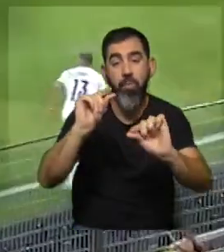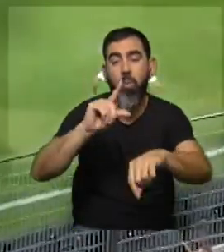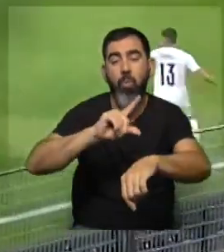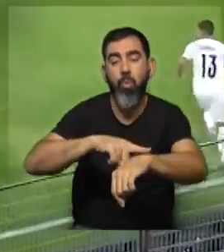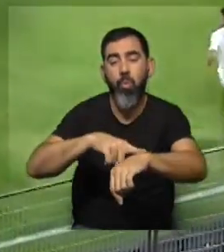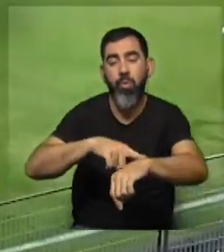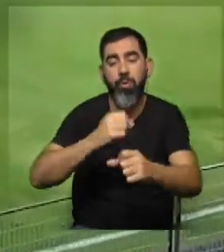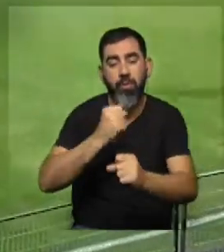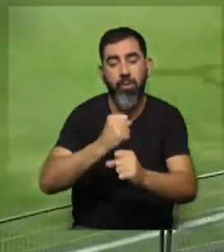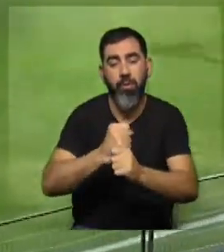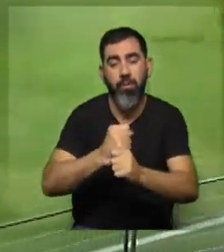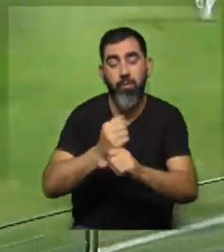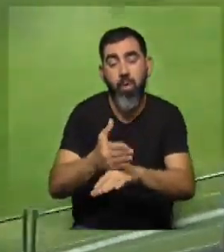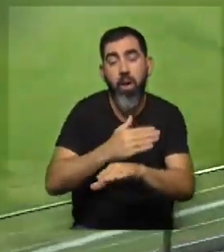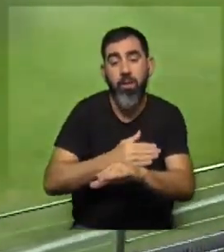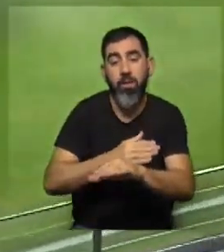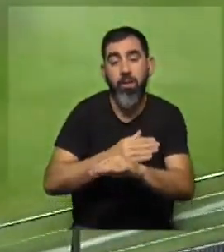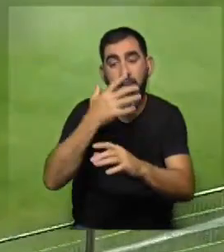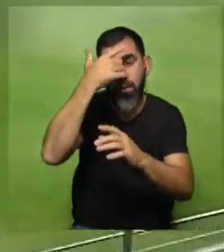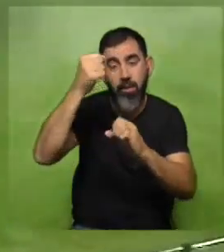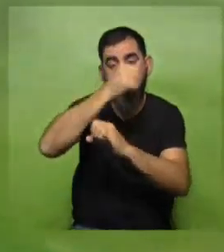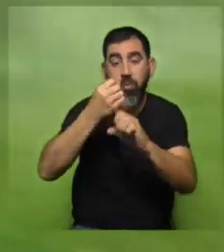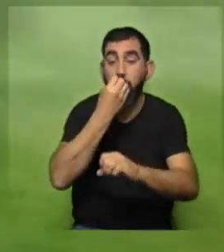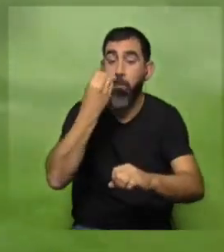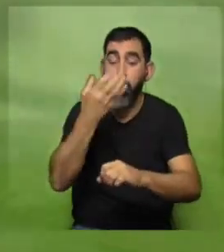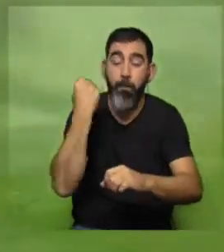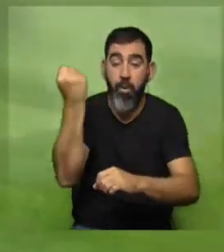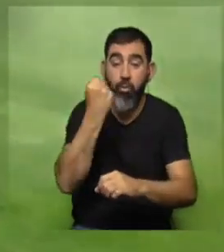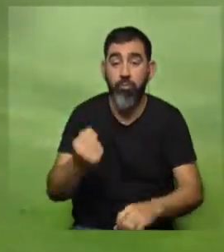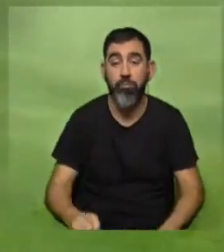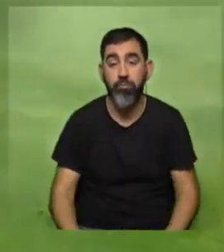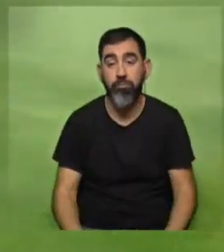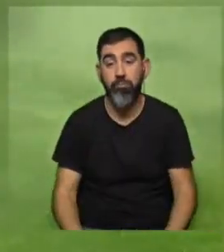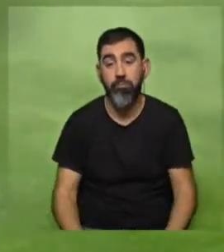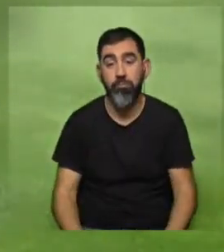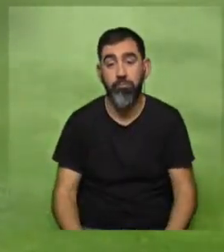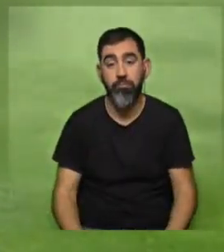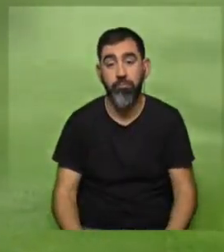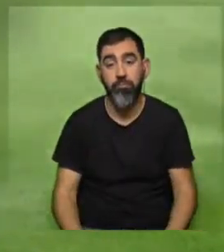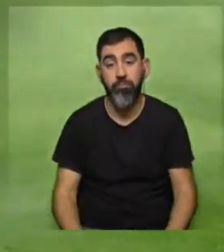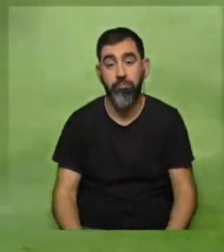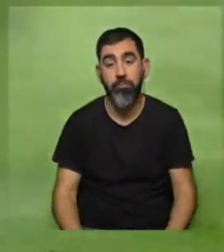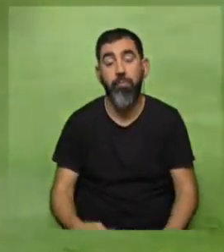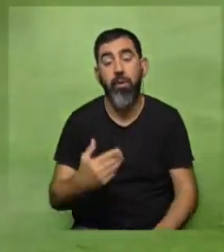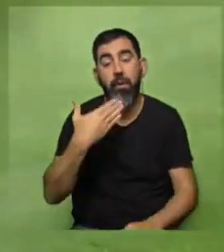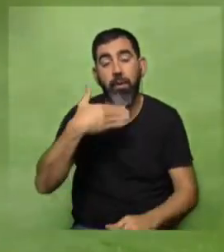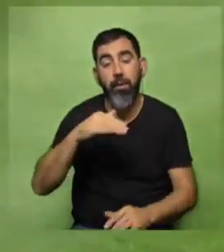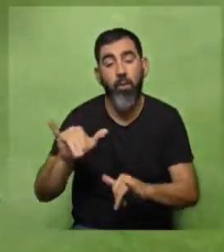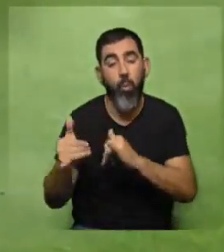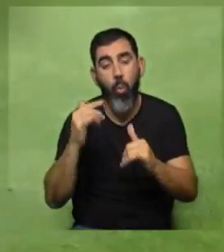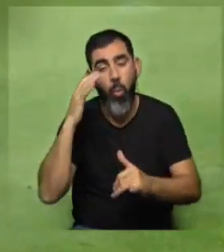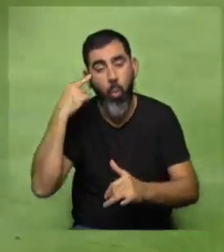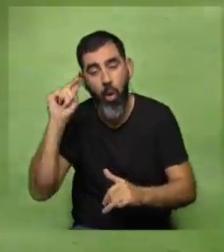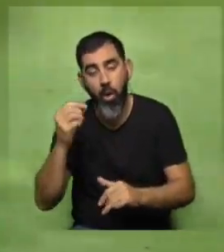tiempo para trabajar y Bueno siempre adelantarlo mediante la tecnología es importante pero me parece que el hecho de entender la idea de juego eso